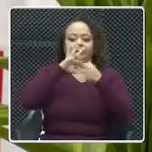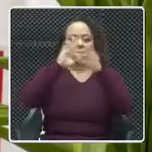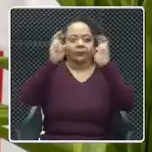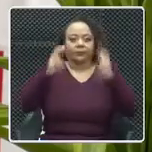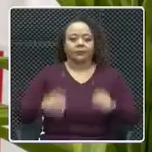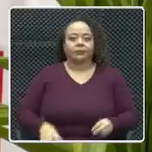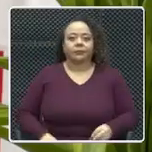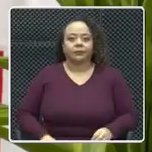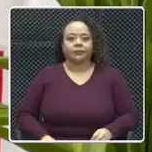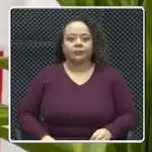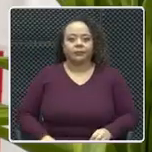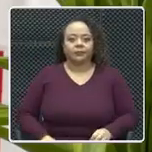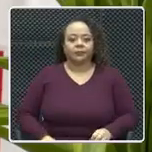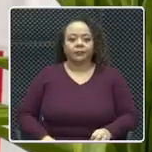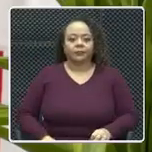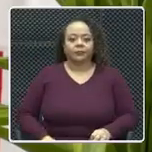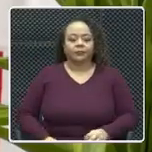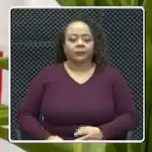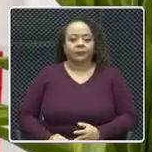tema.